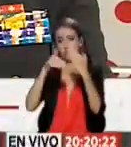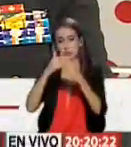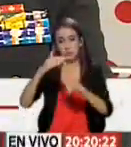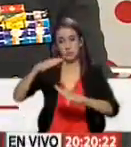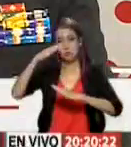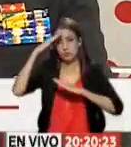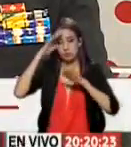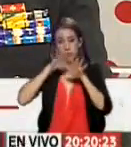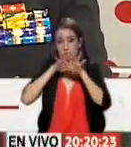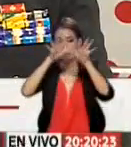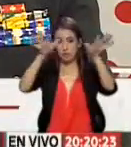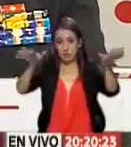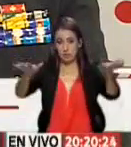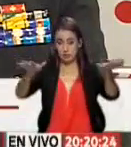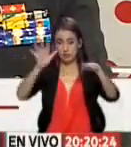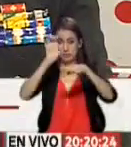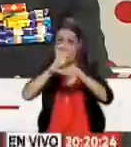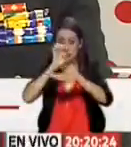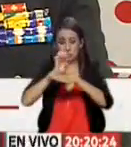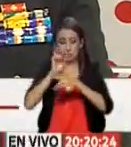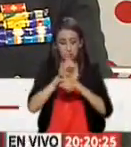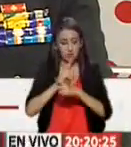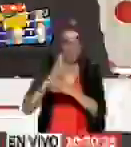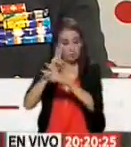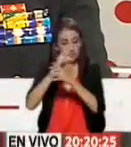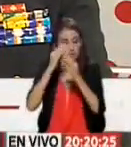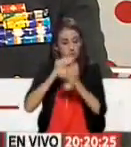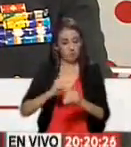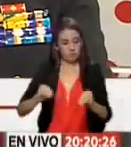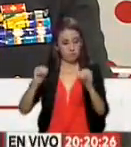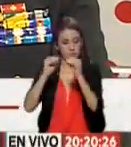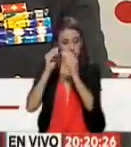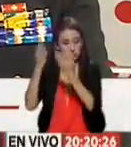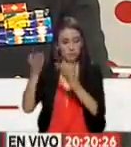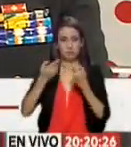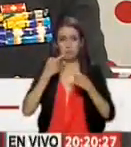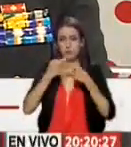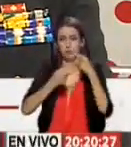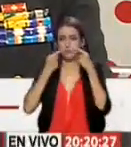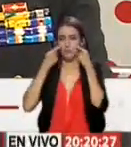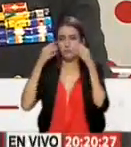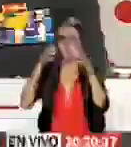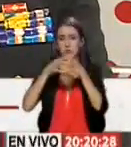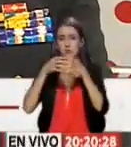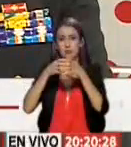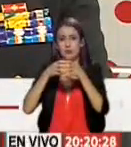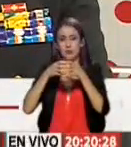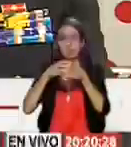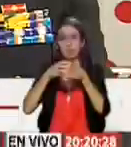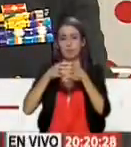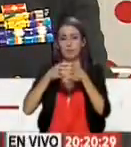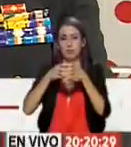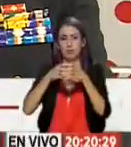están desplegados en el territorio nacional, en especial de mi general Roque Moreira, jefe del Comando Conjunto, de mi